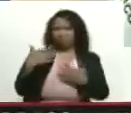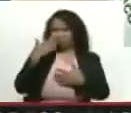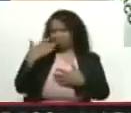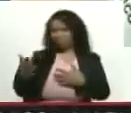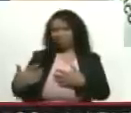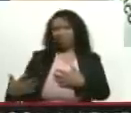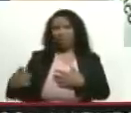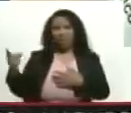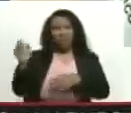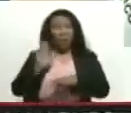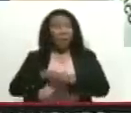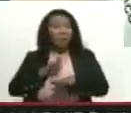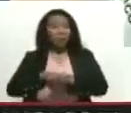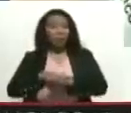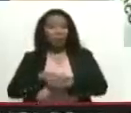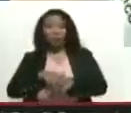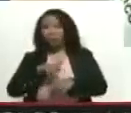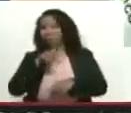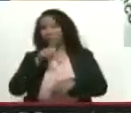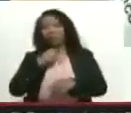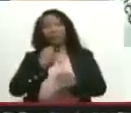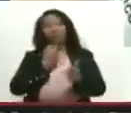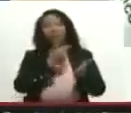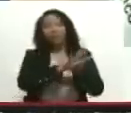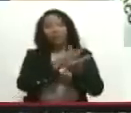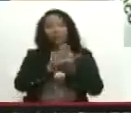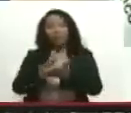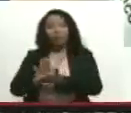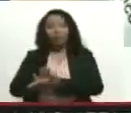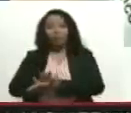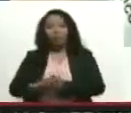es mortandad,